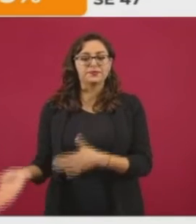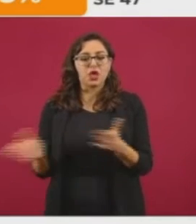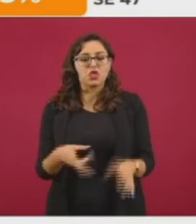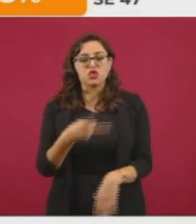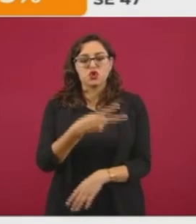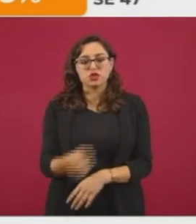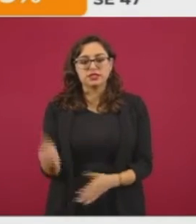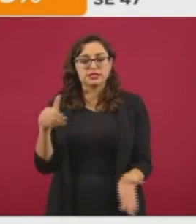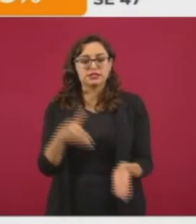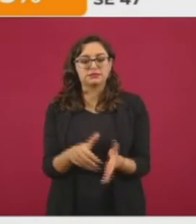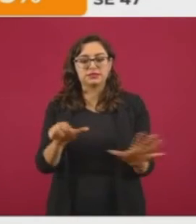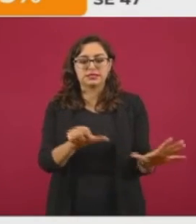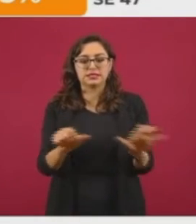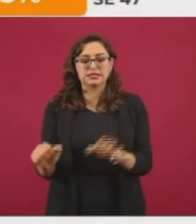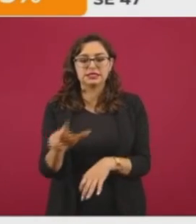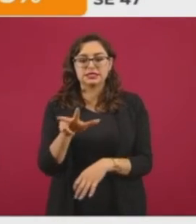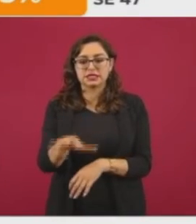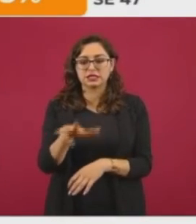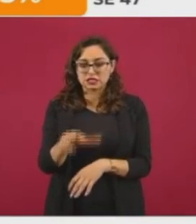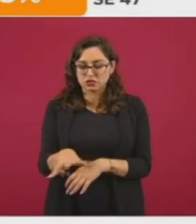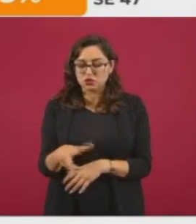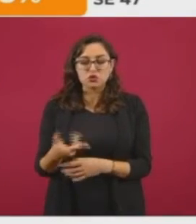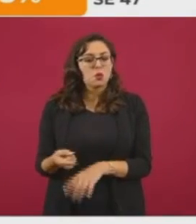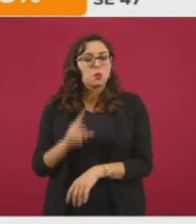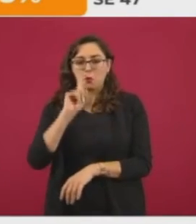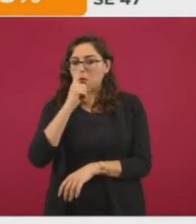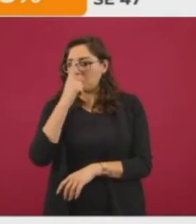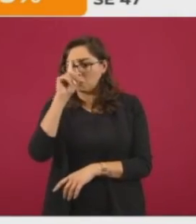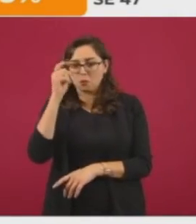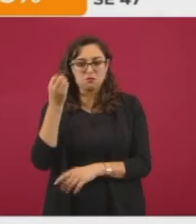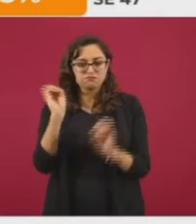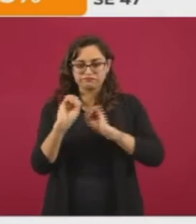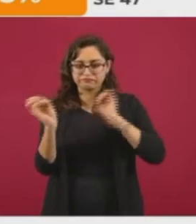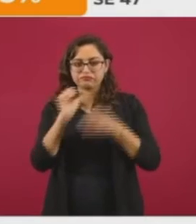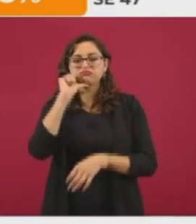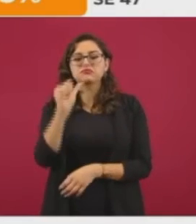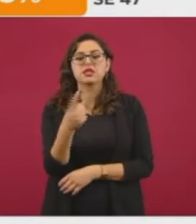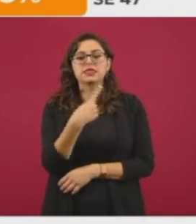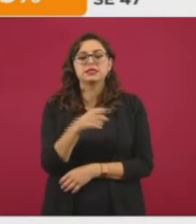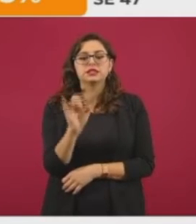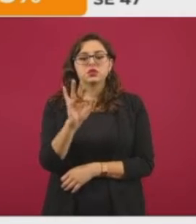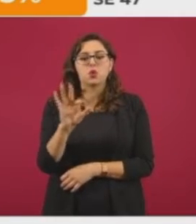200.618 personas que no se les tomó muestra y